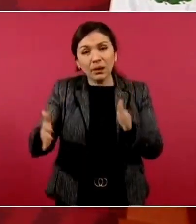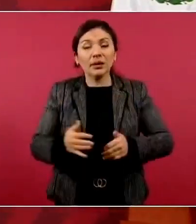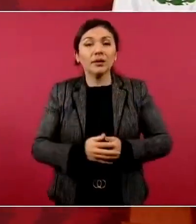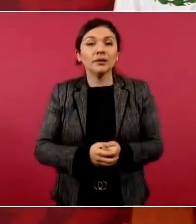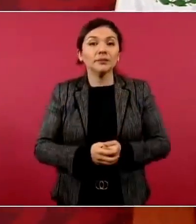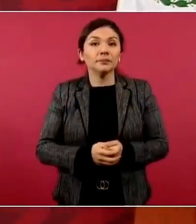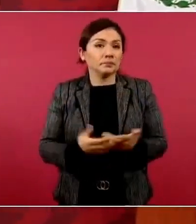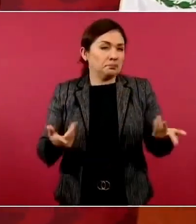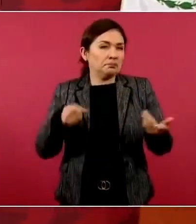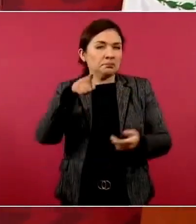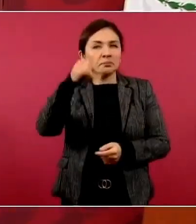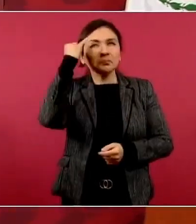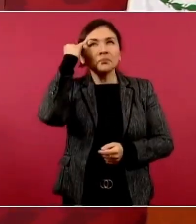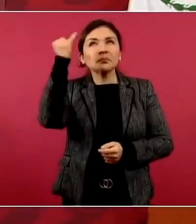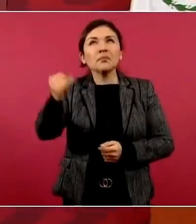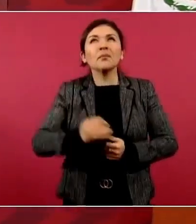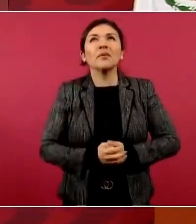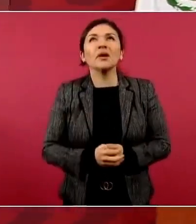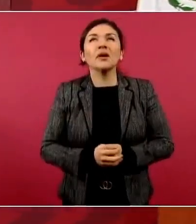Imagínense,